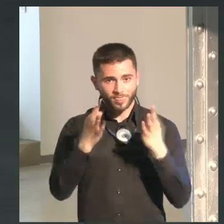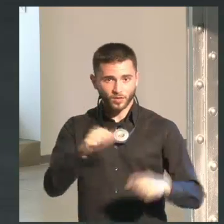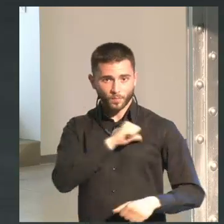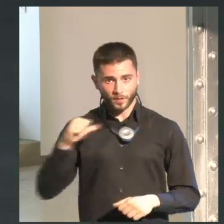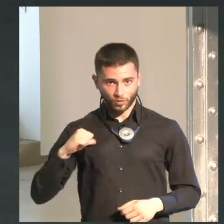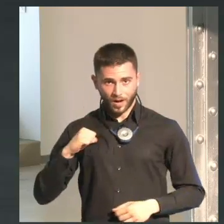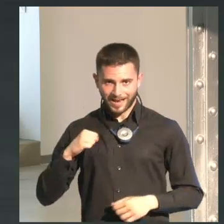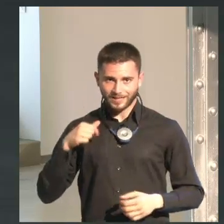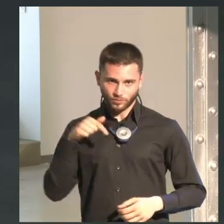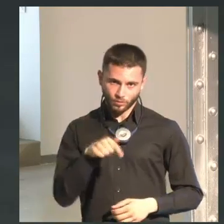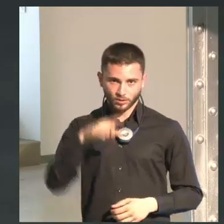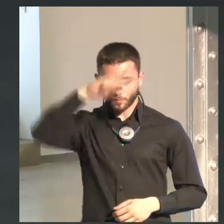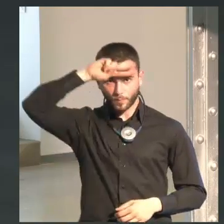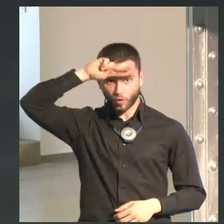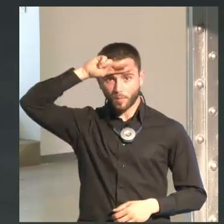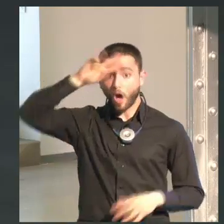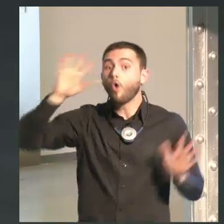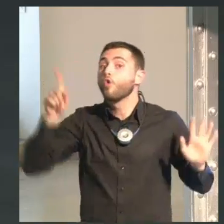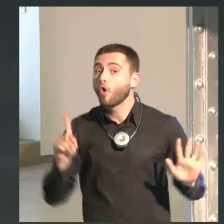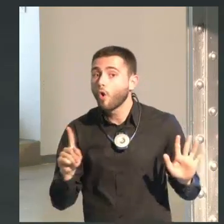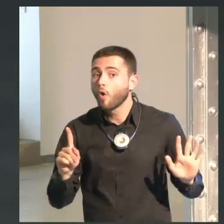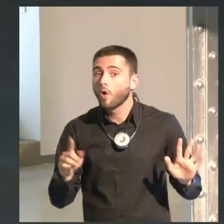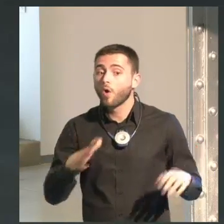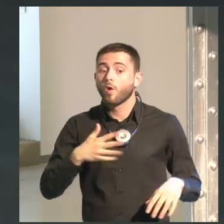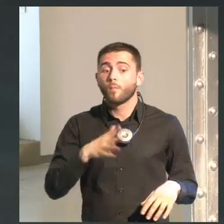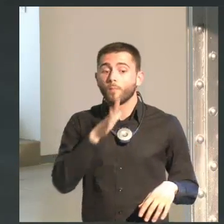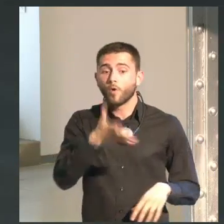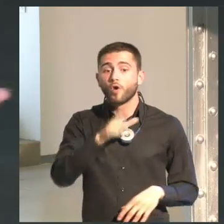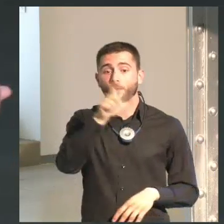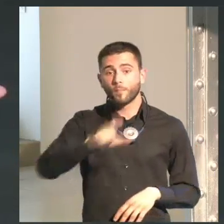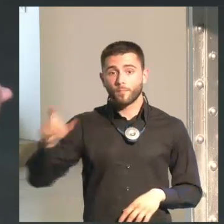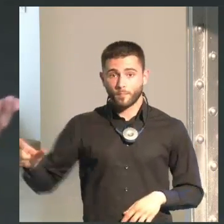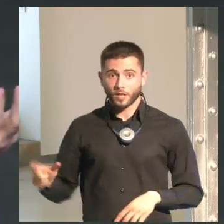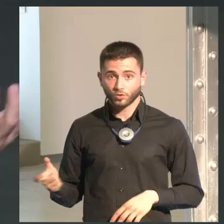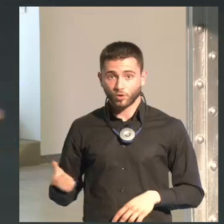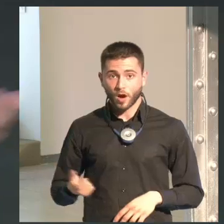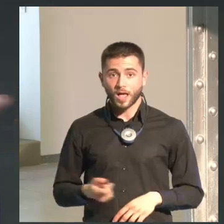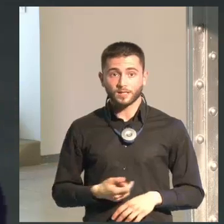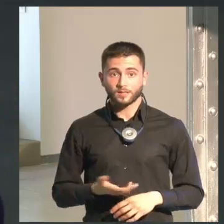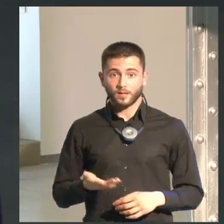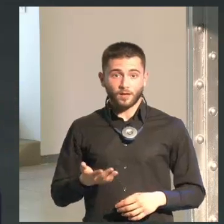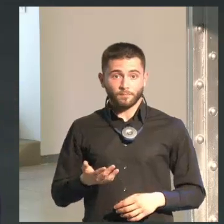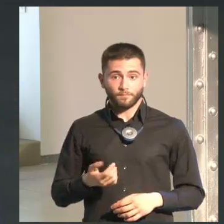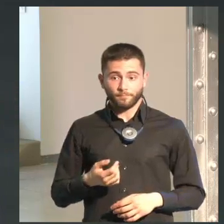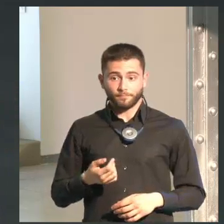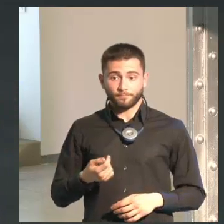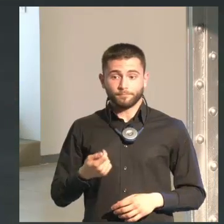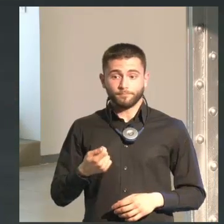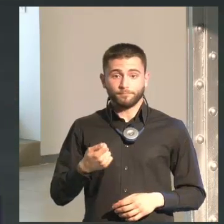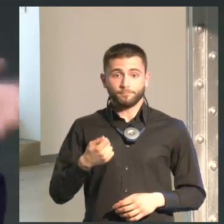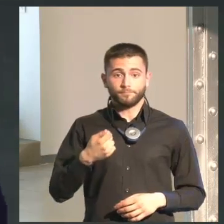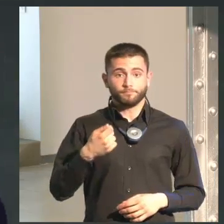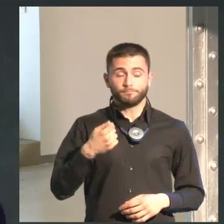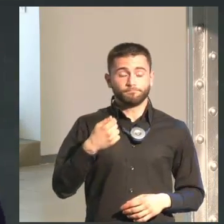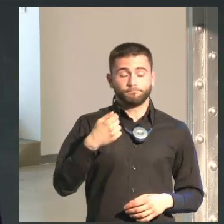eso nos empieza a preocupar o no, porque a lo mejor hay gente que está dispuesta a pagar eso a cambio de ese servicio. Por